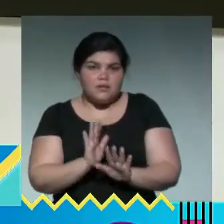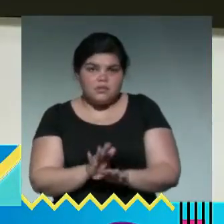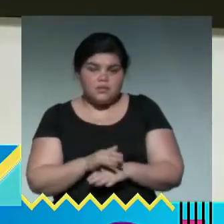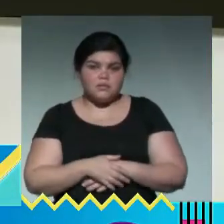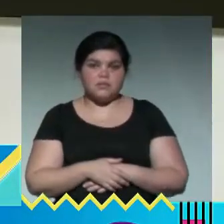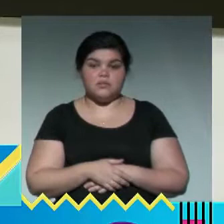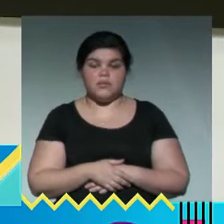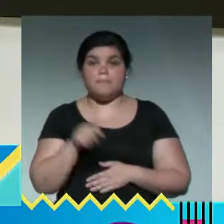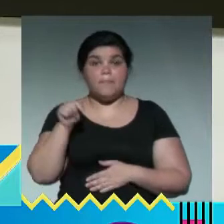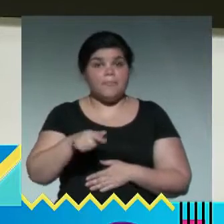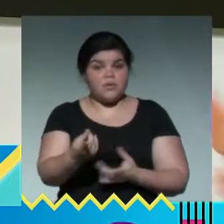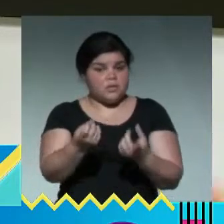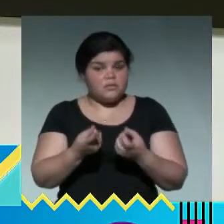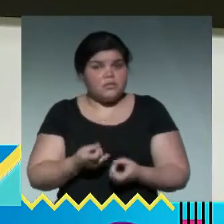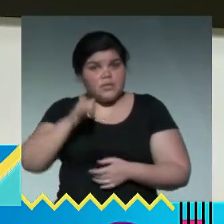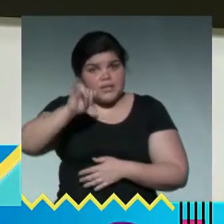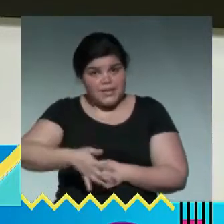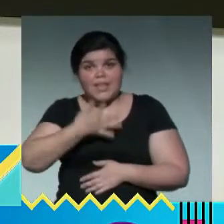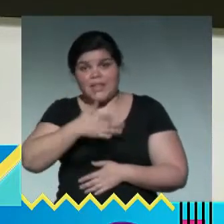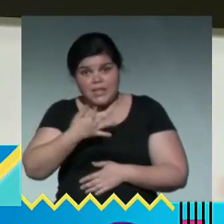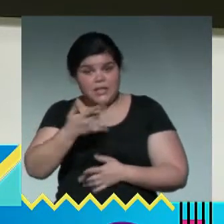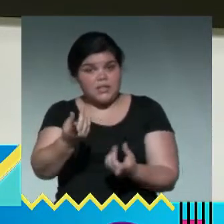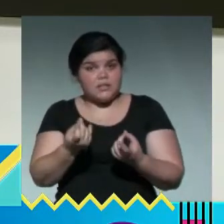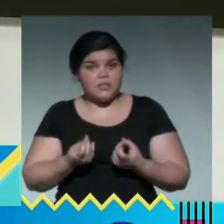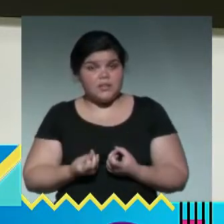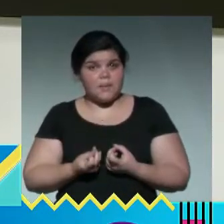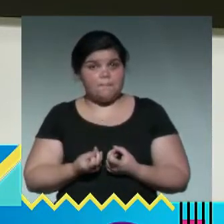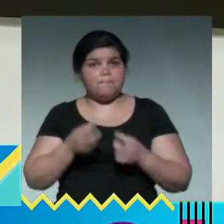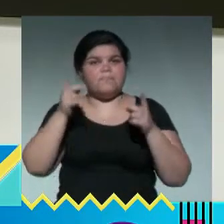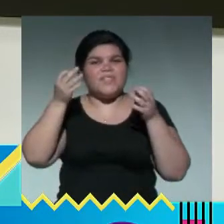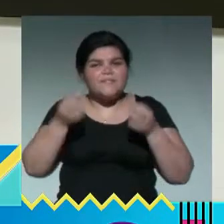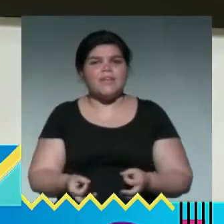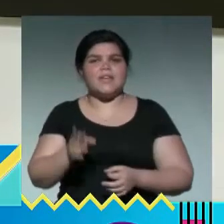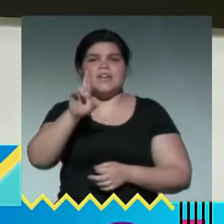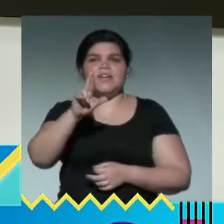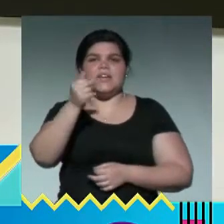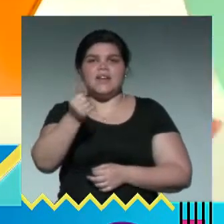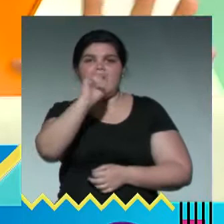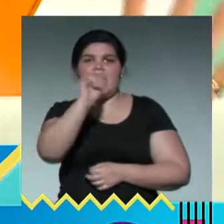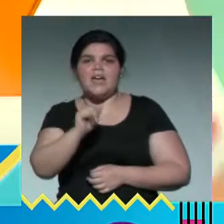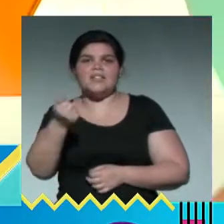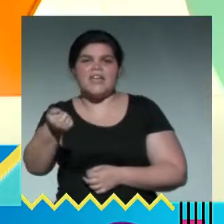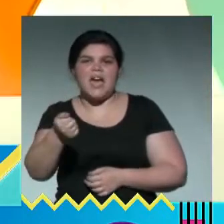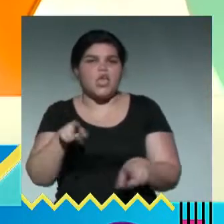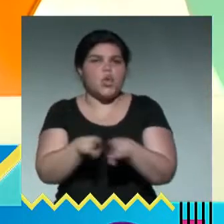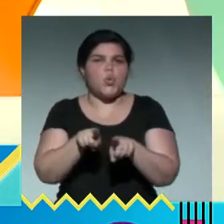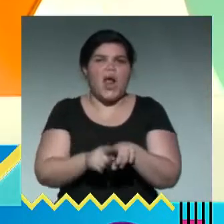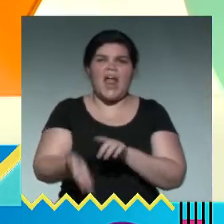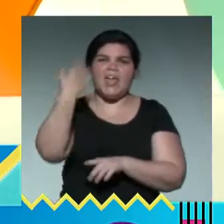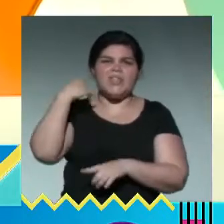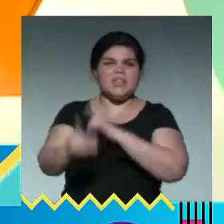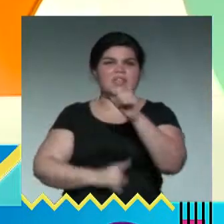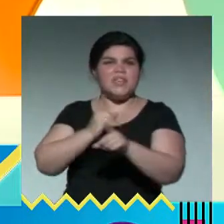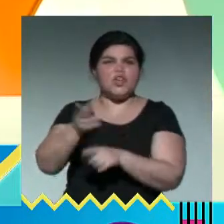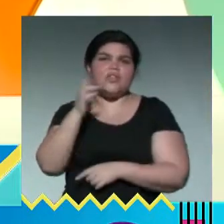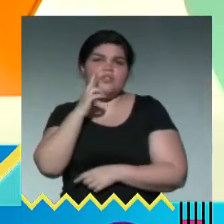fundamental para entender, no digamos la raza en un sentido biológico, antiguo del siglo XIX, digámoslo en un sentido